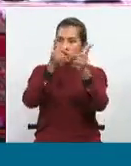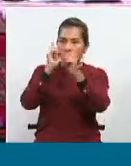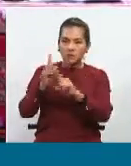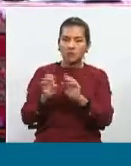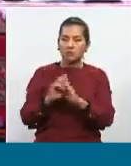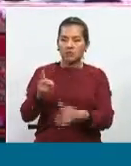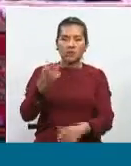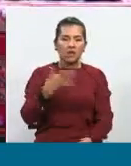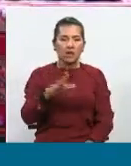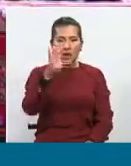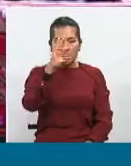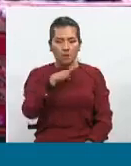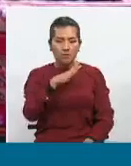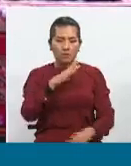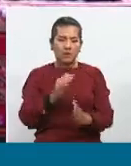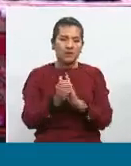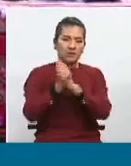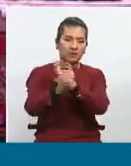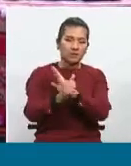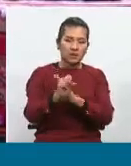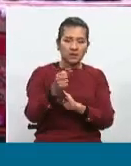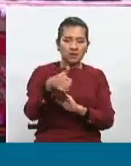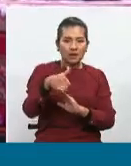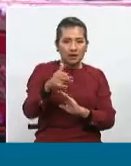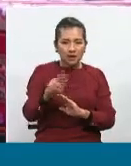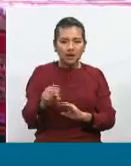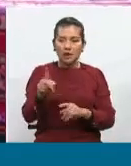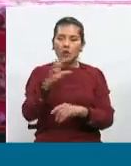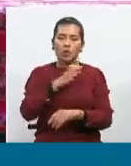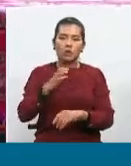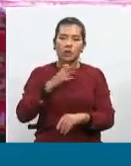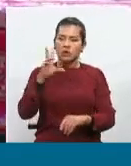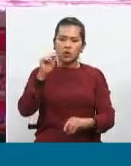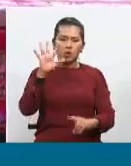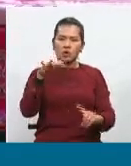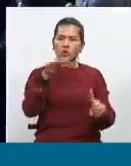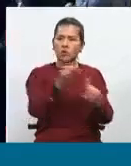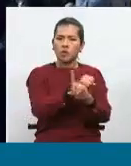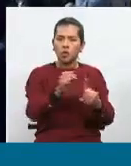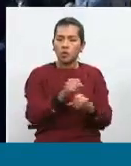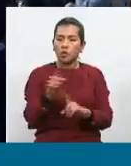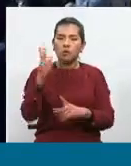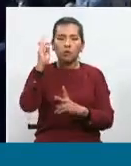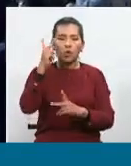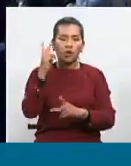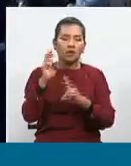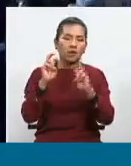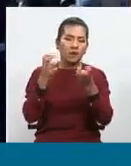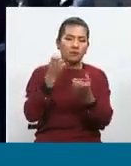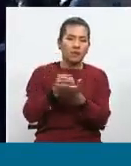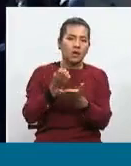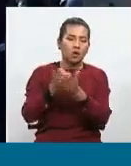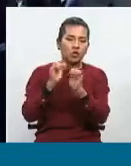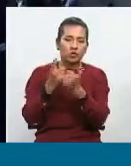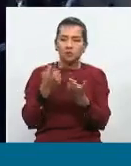García Sayán, el Comité contra la Tortura, el Comité de los Derechos Políticos, Económicos y Sociales, etc.